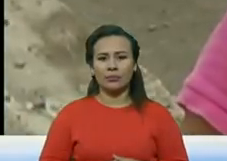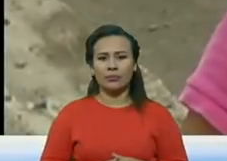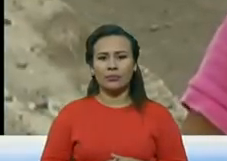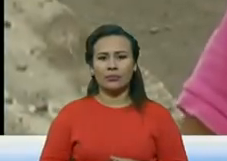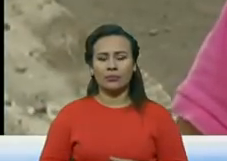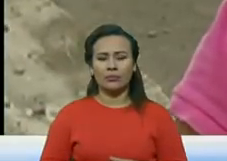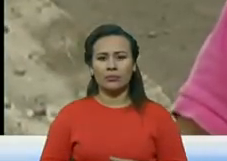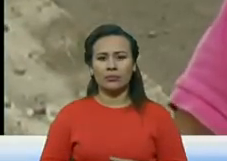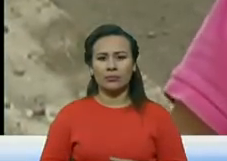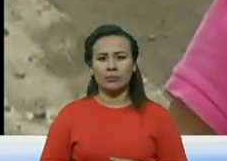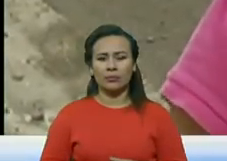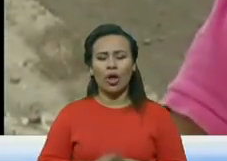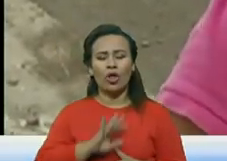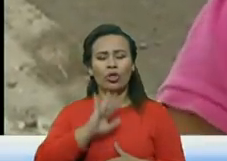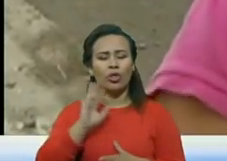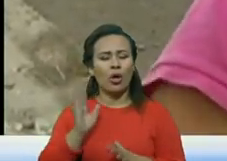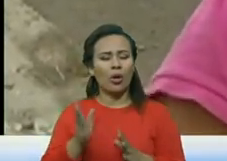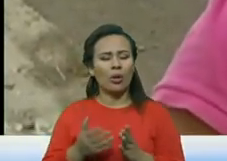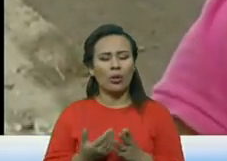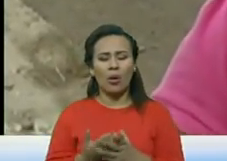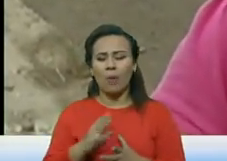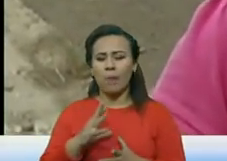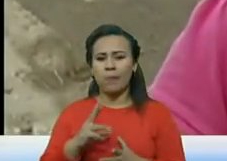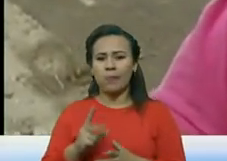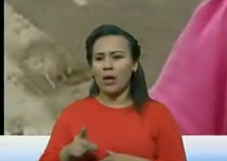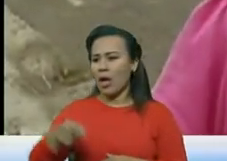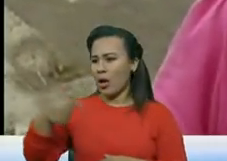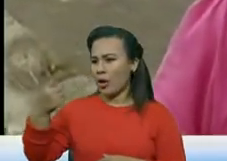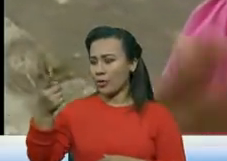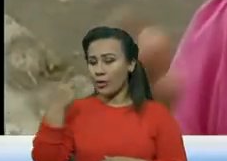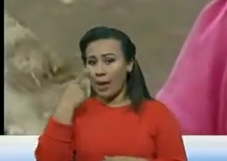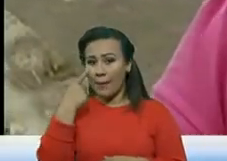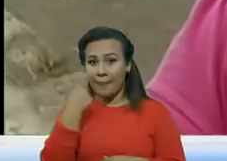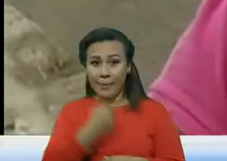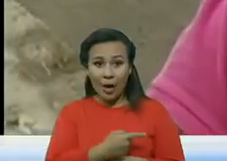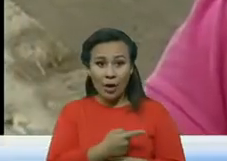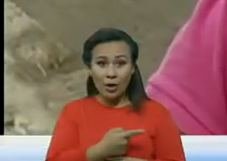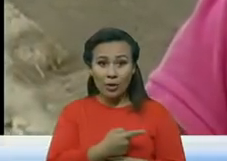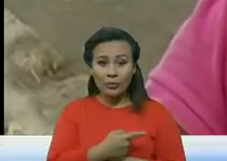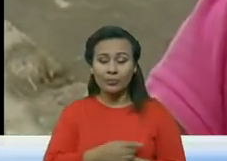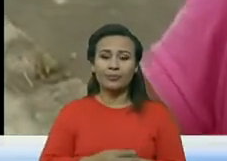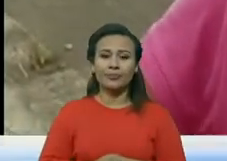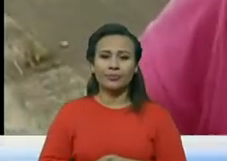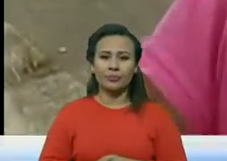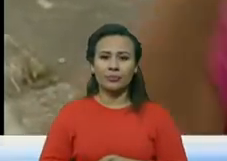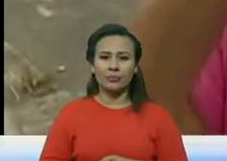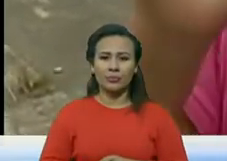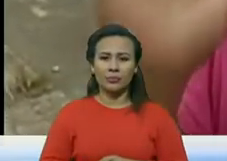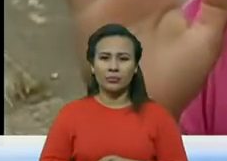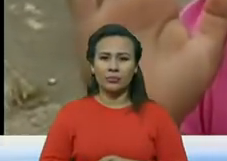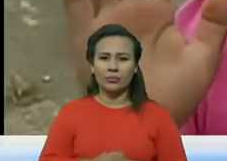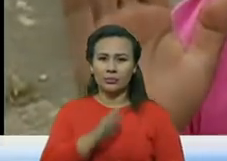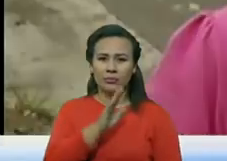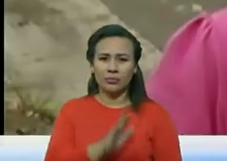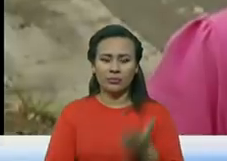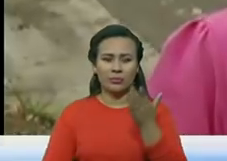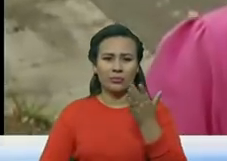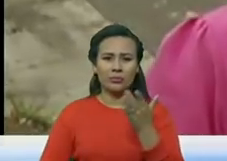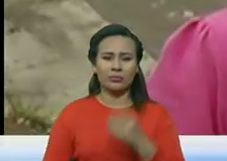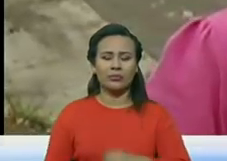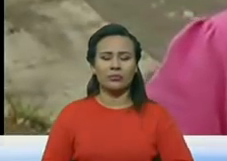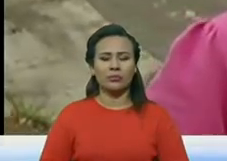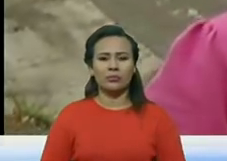quebró el vidrio y la vecina de la esquina por ahí alcanzó a ver y por ahí salieron soplados,